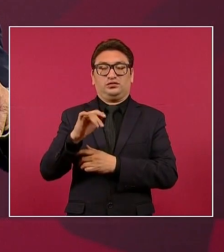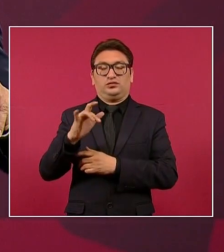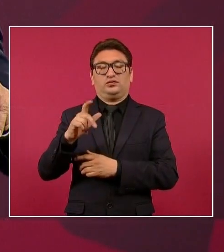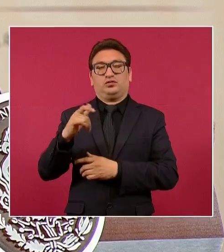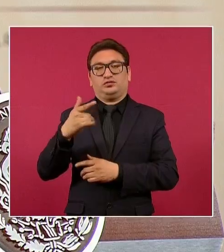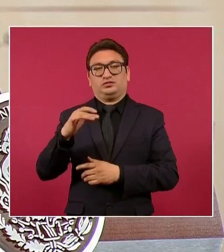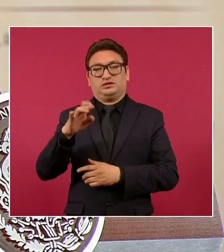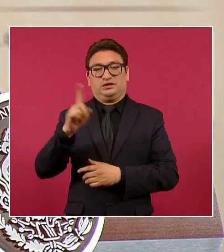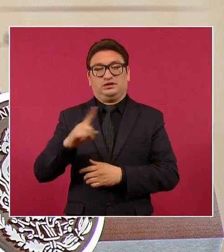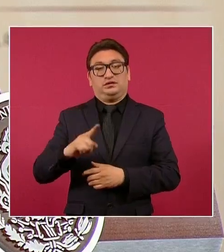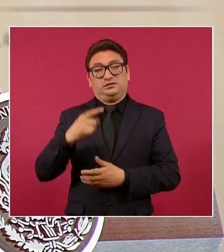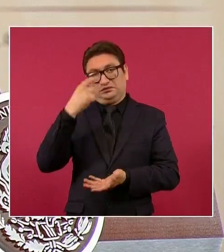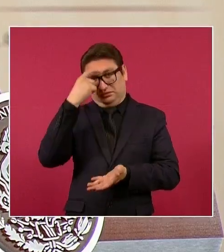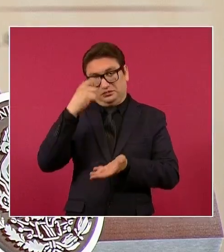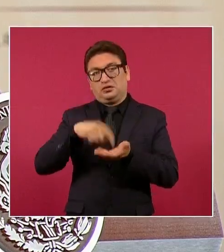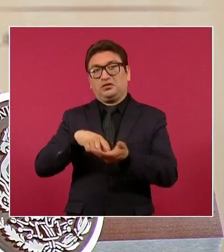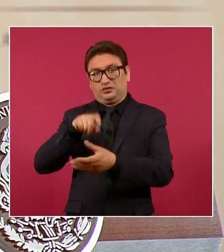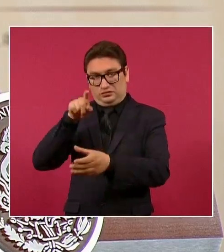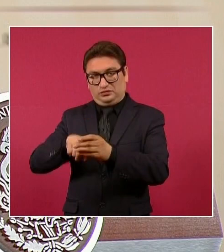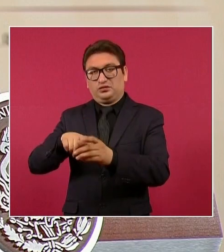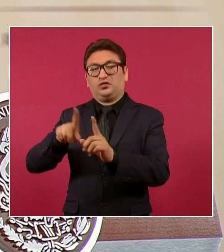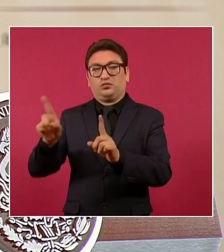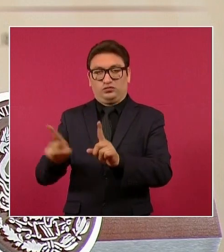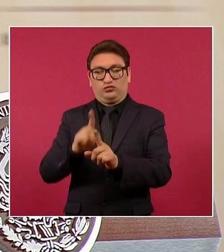que debe de estar ahí también como asesor, pero